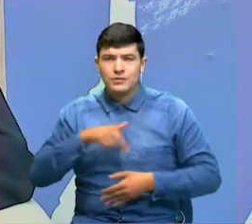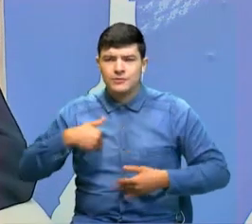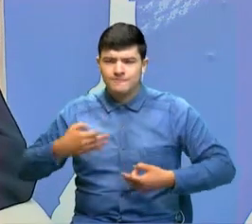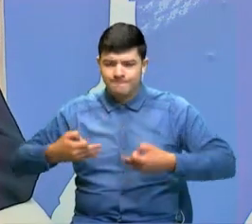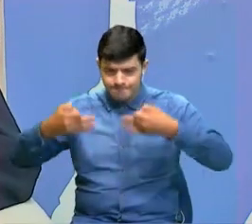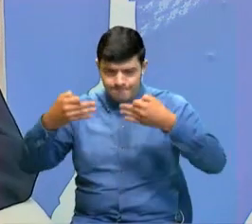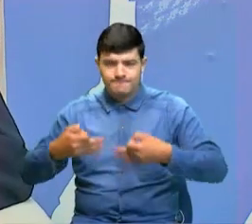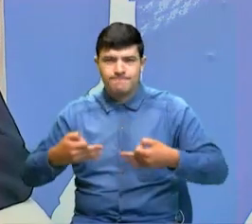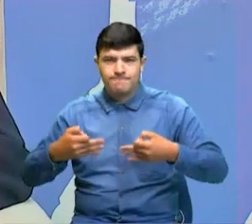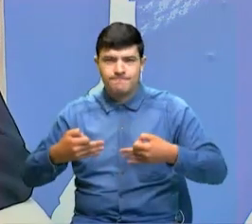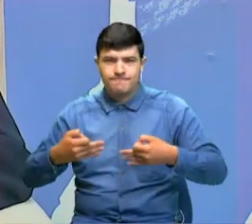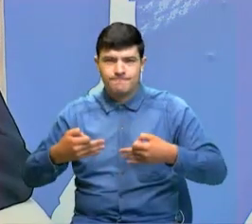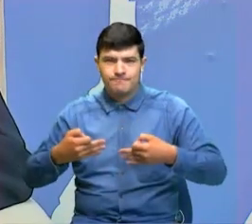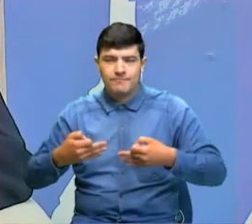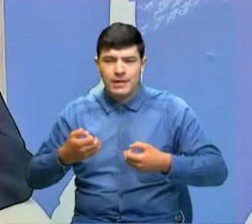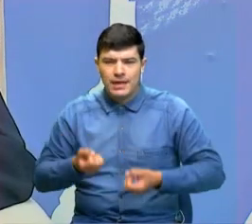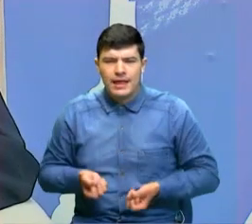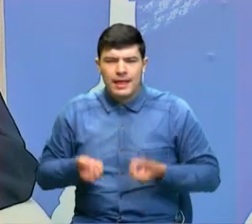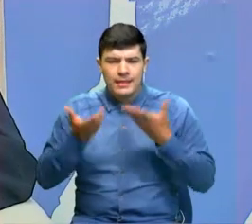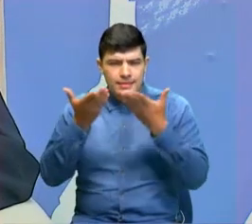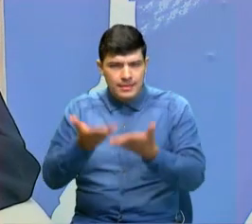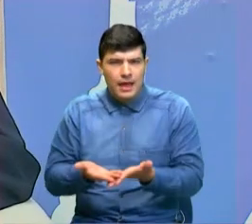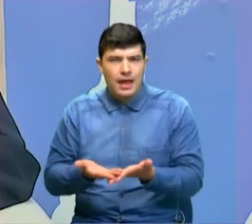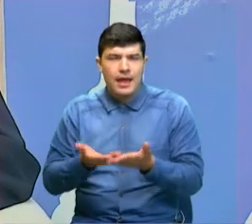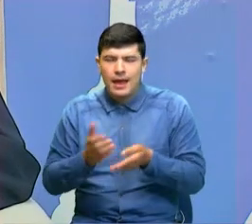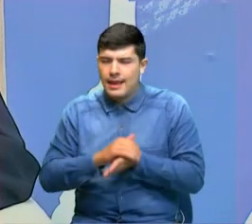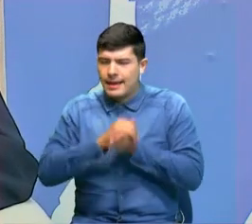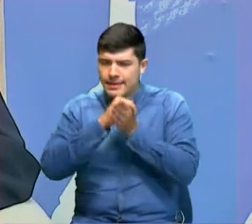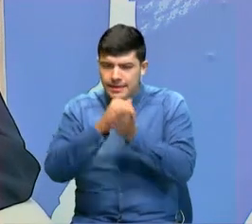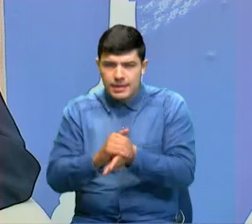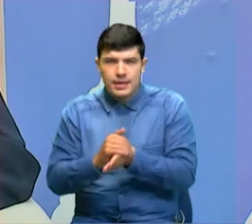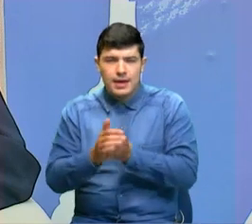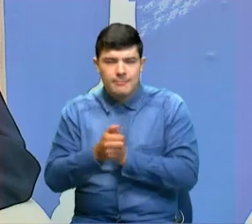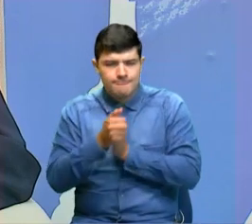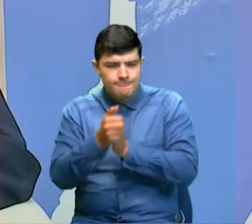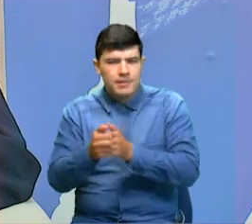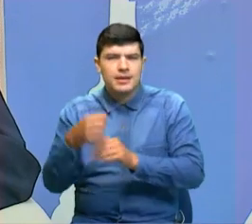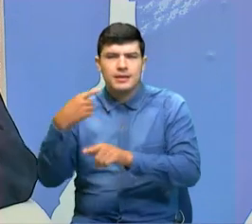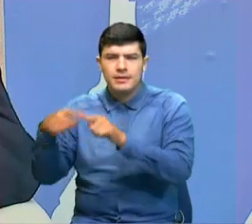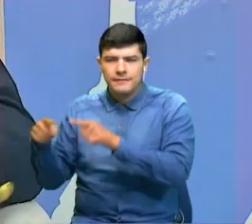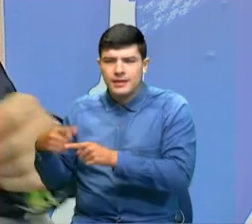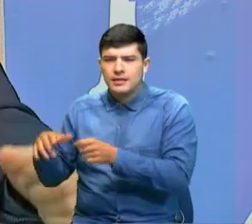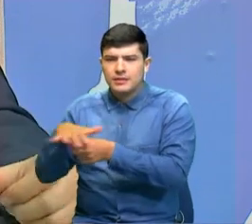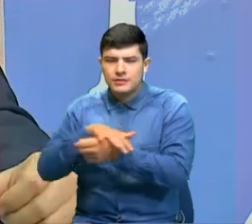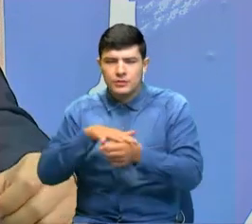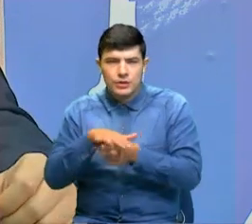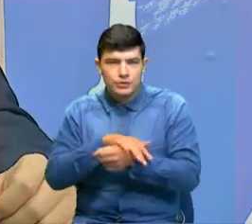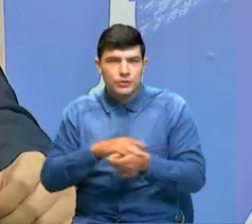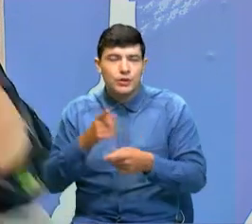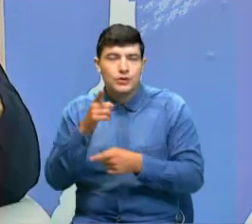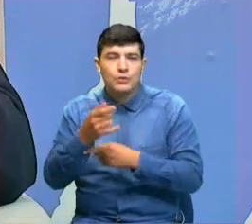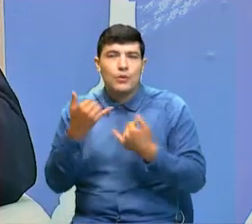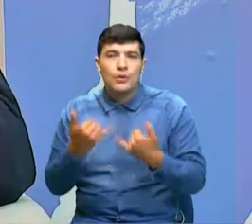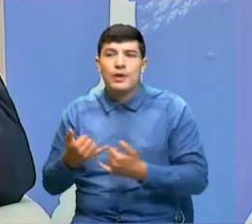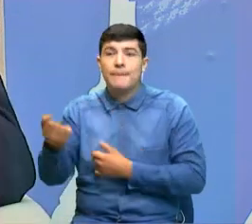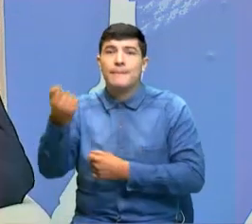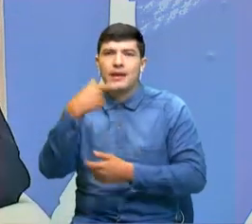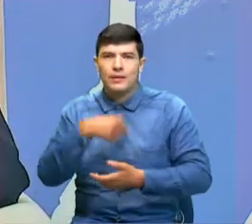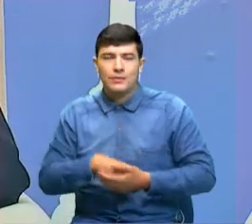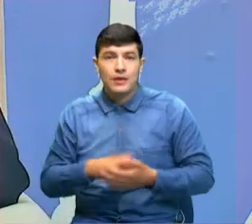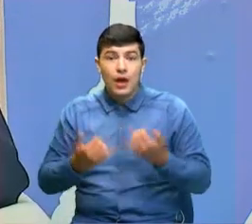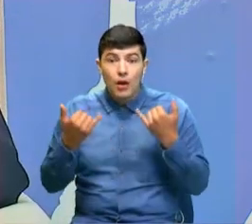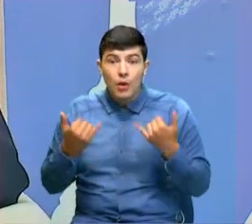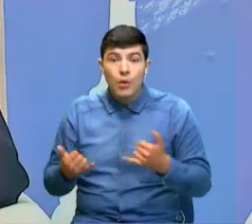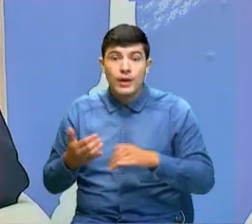estaremos precisamente dándoles esa guía sobre esa situación que usted nos trae al programa. El día de hoy,